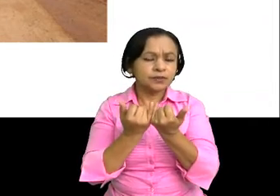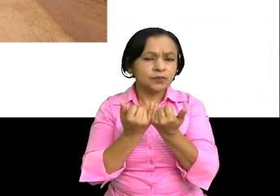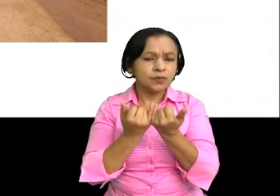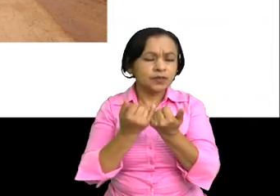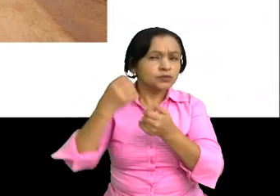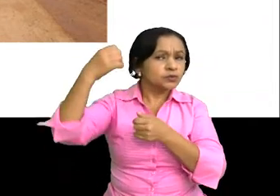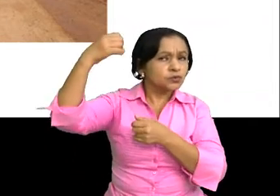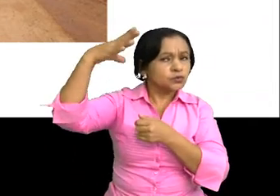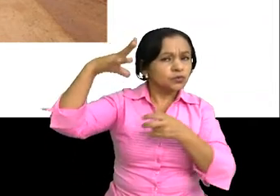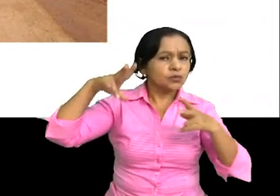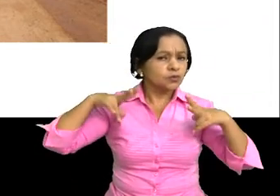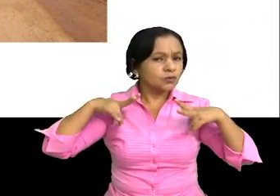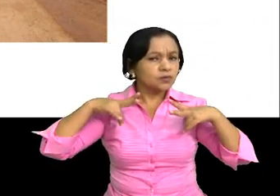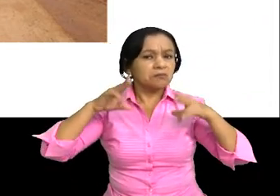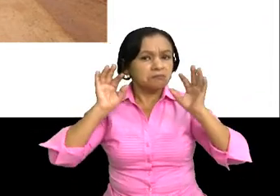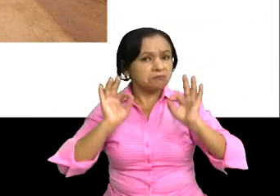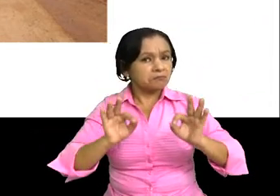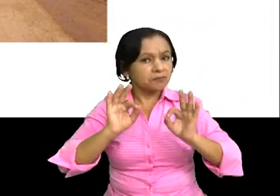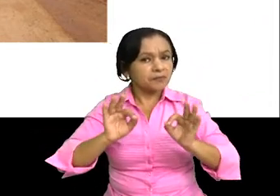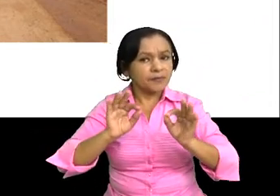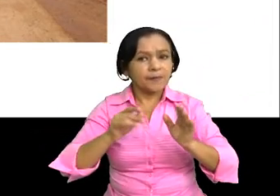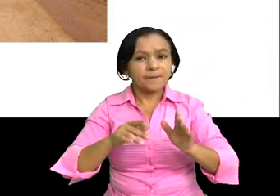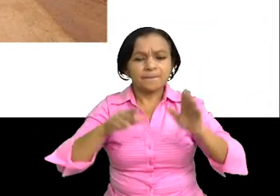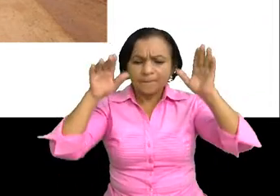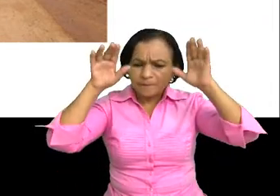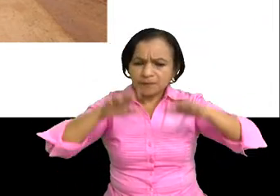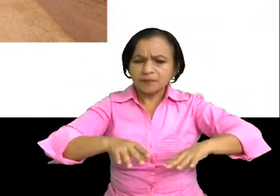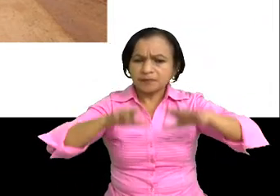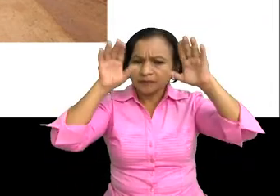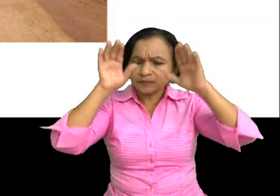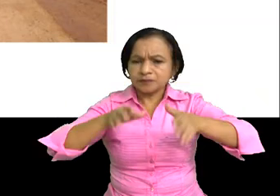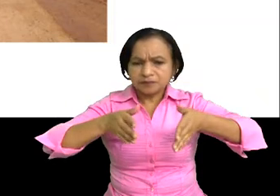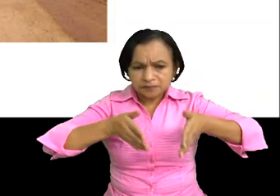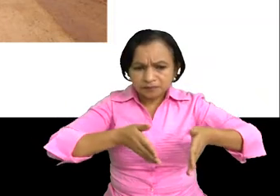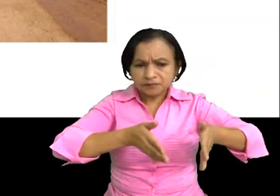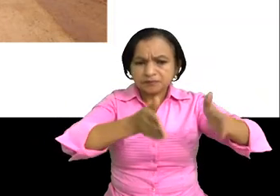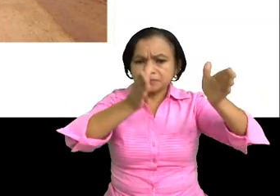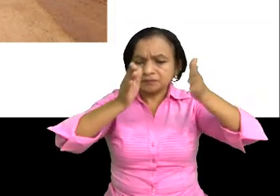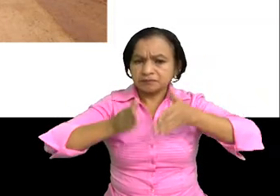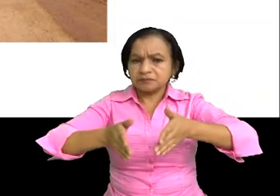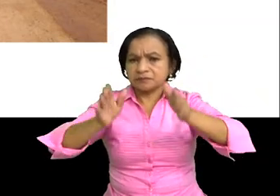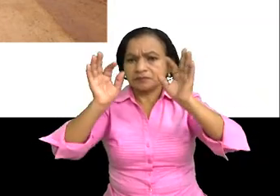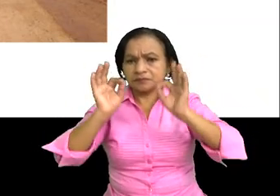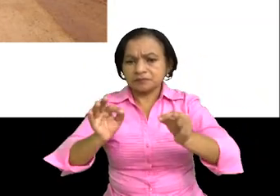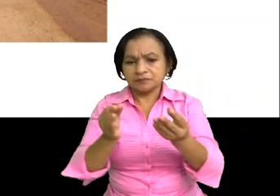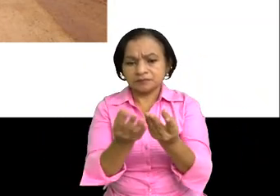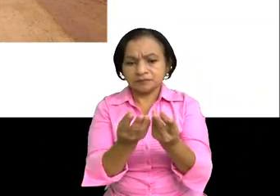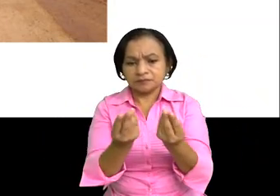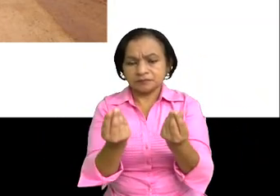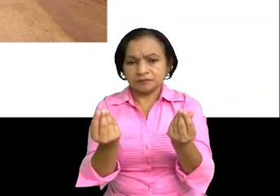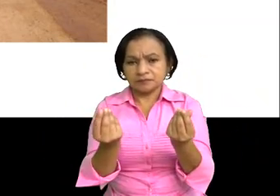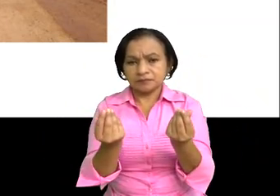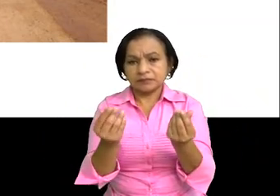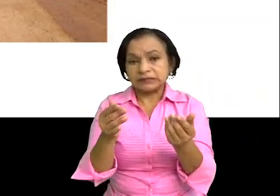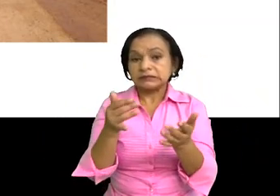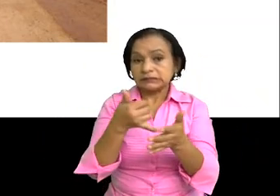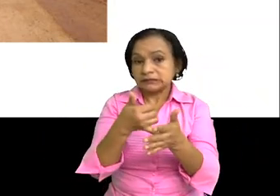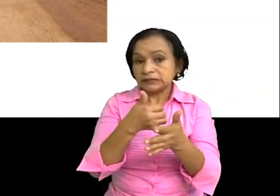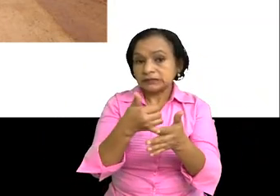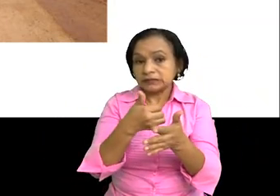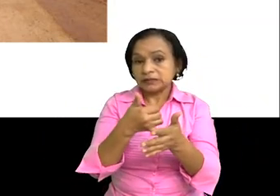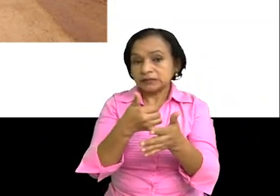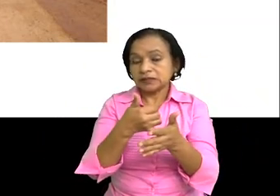están muy buenas ahora en tiempos de lluvia, y los suelos son bastante, claro, frágiles, pero